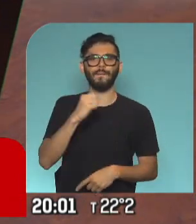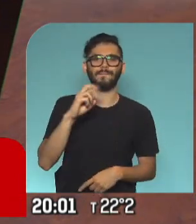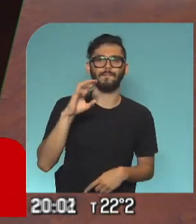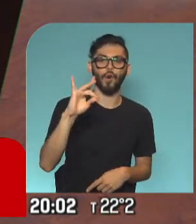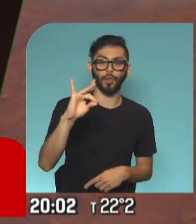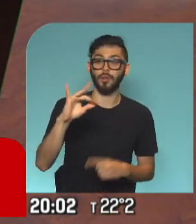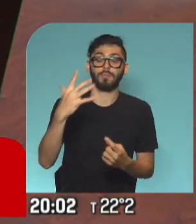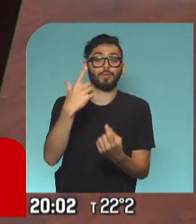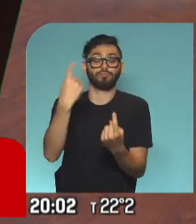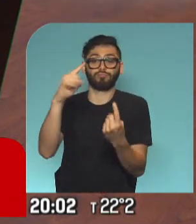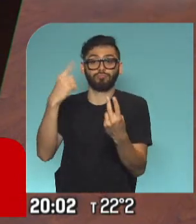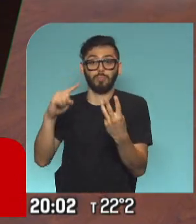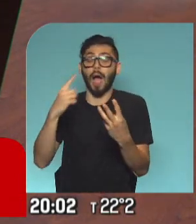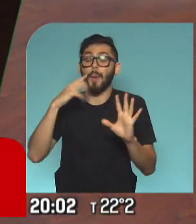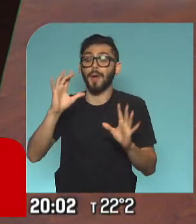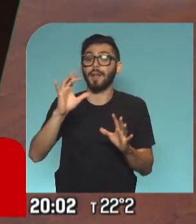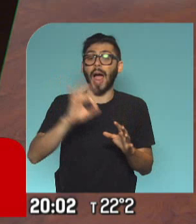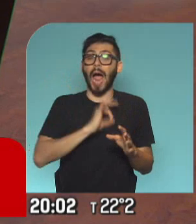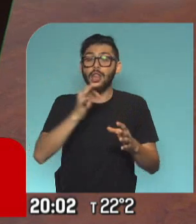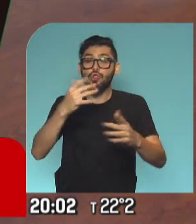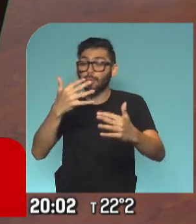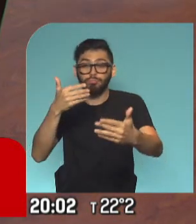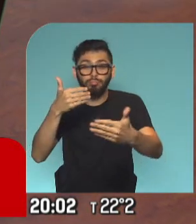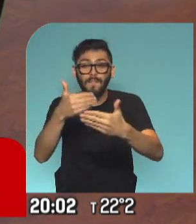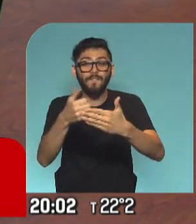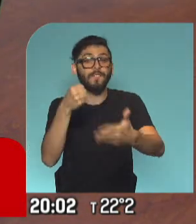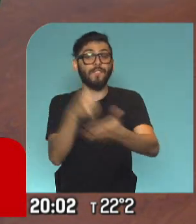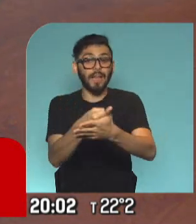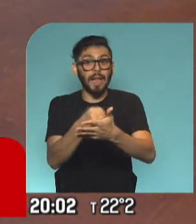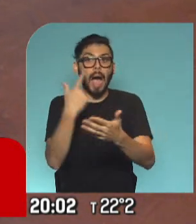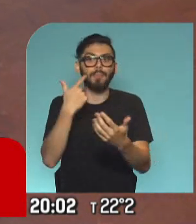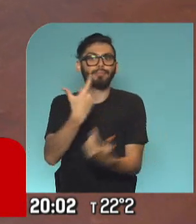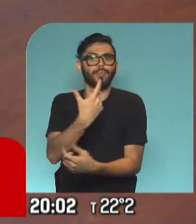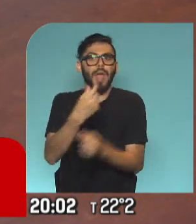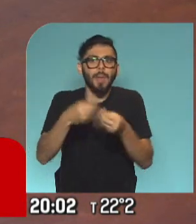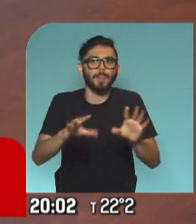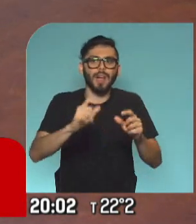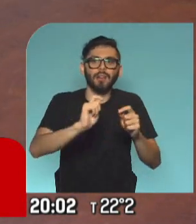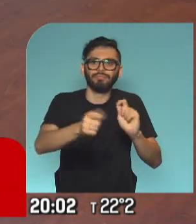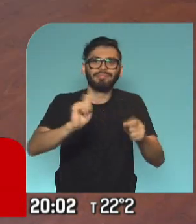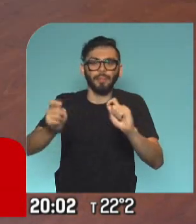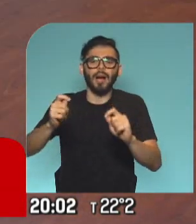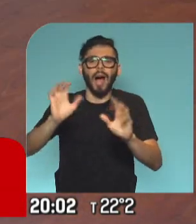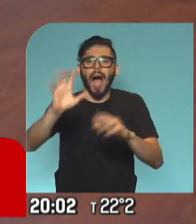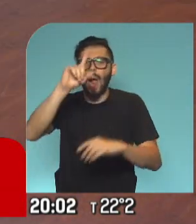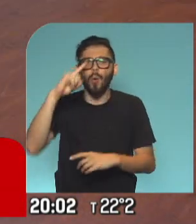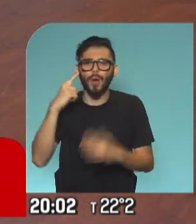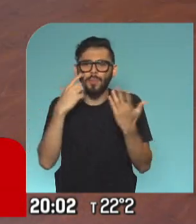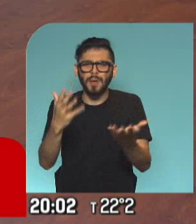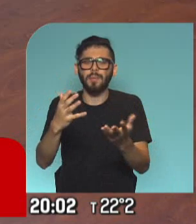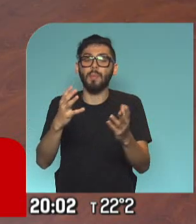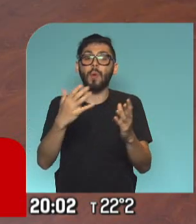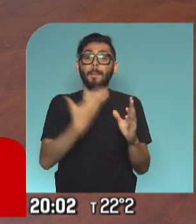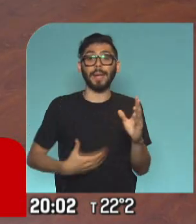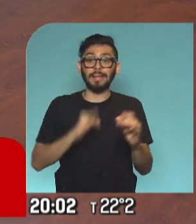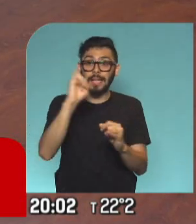ojalá, a fin de año ya las primeras dosis para repartir. Pero así lo comunicaba Alberto Fernández. Vamos a una primera parte del